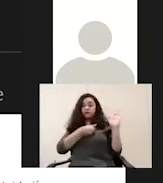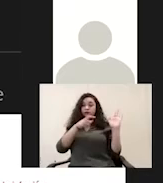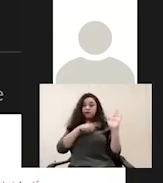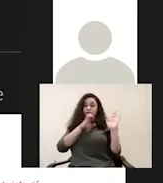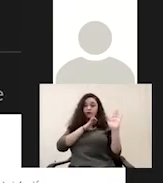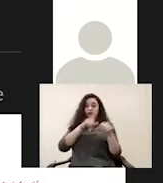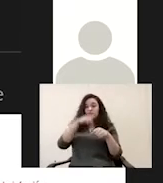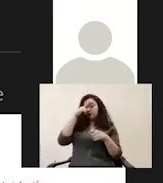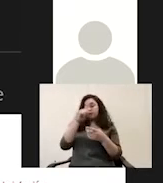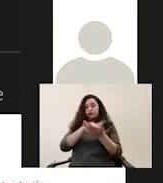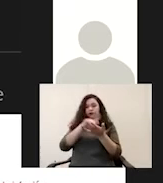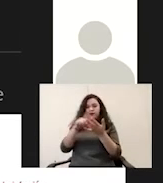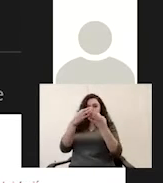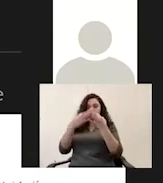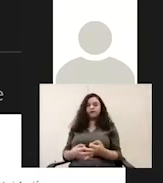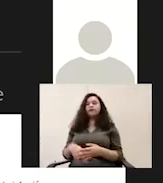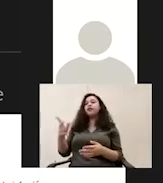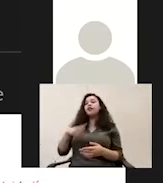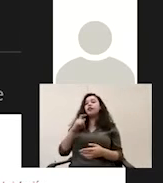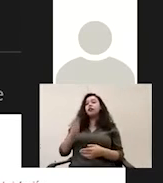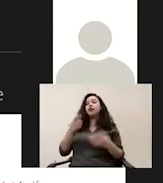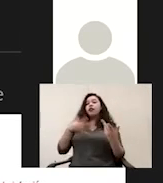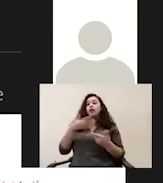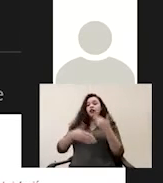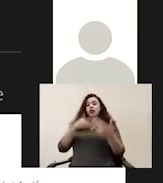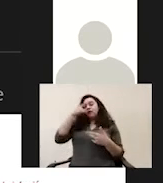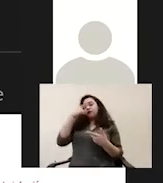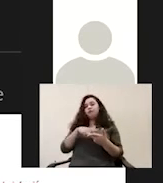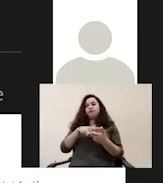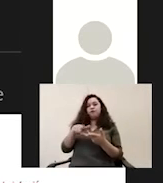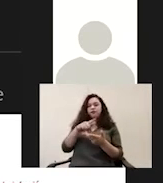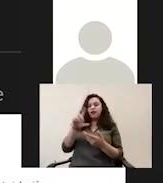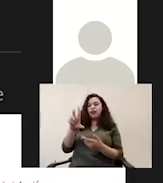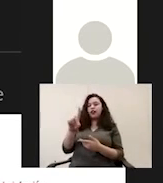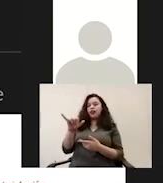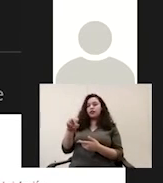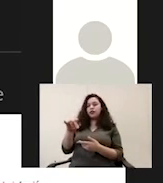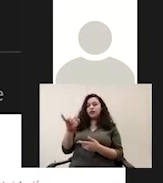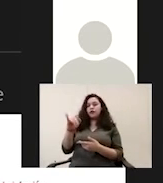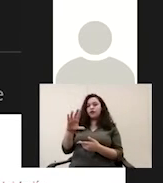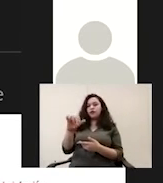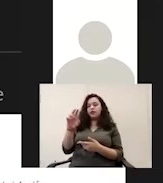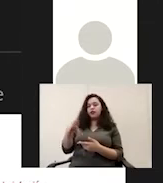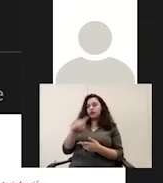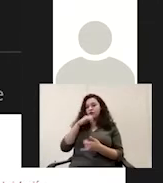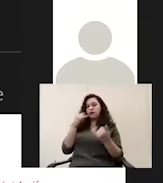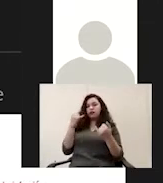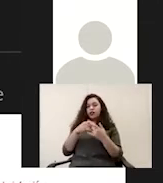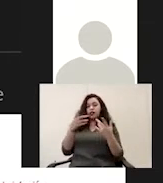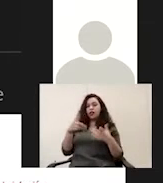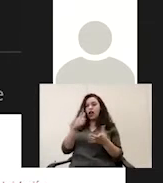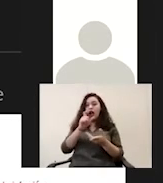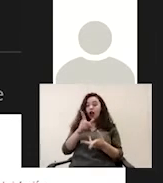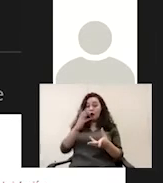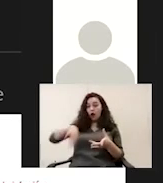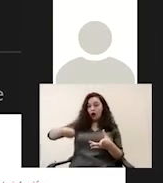higiene y limpieza. ¿Qué quiere decir? Pues bueno, vamos a ver el proceso de desinfección, la limpieza de cisternas y tinacos, que es muy importante